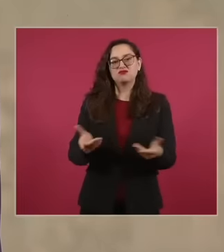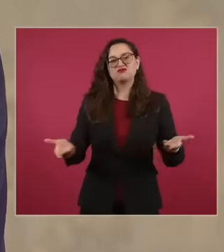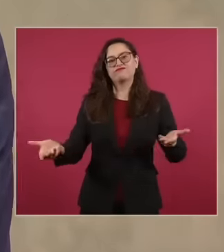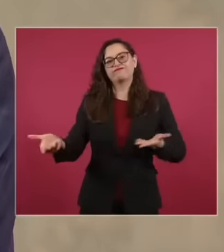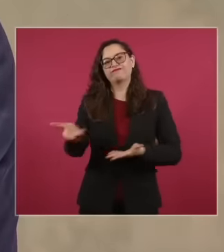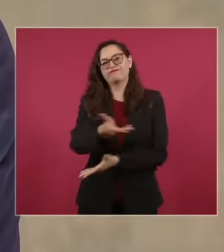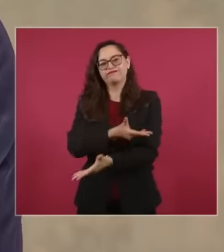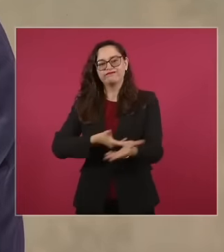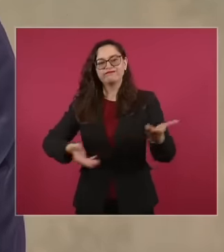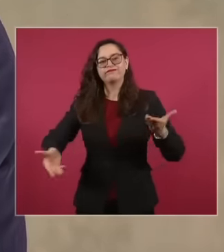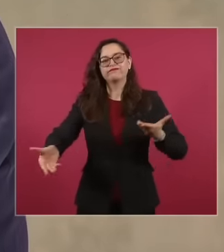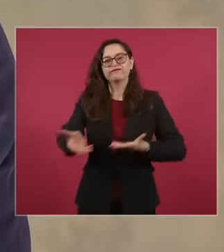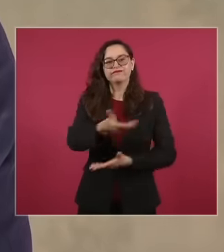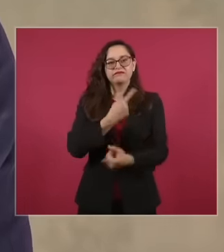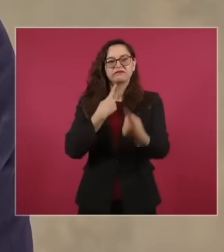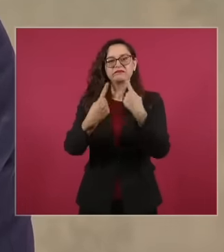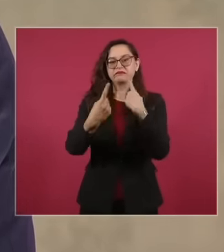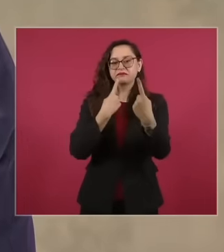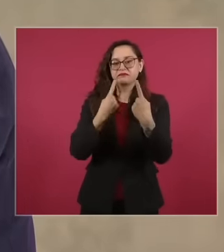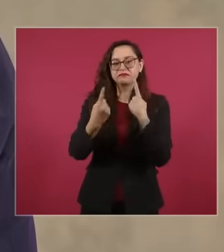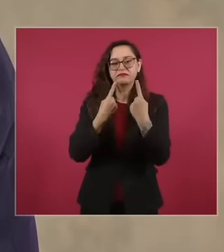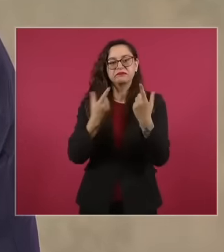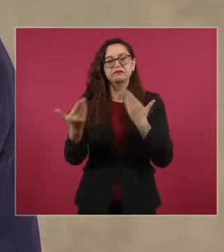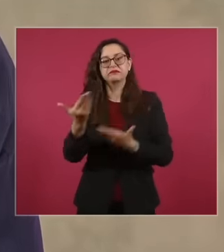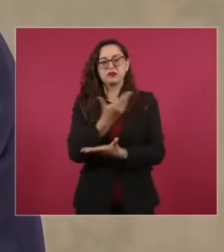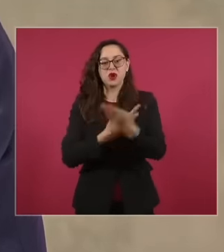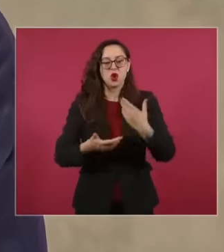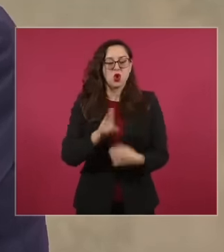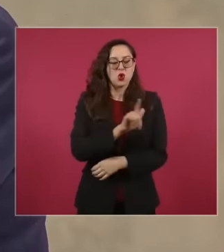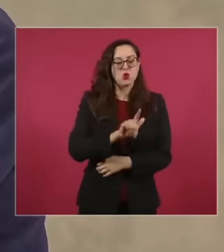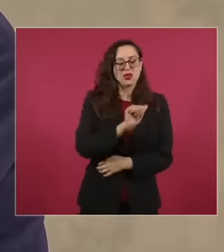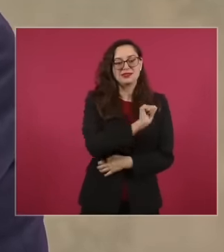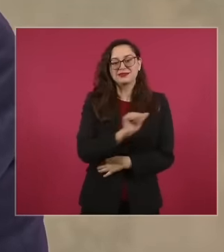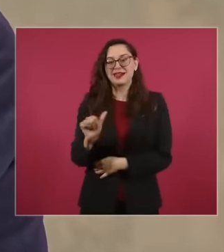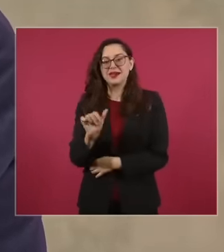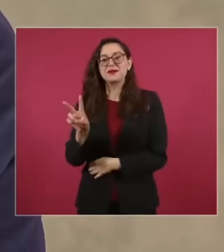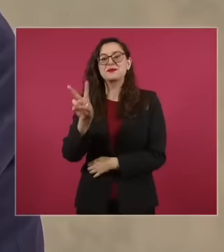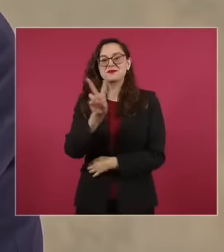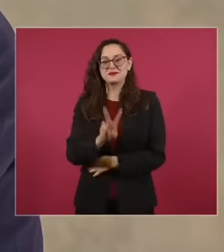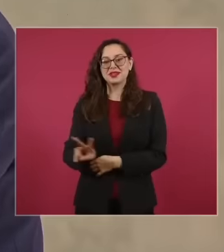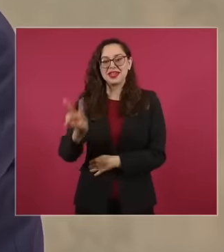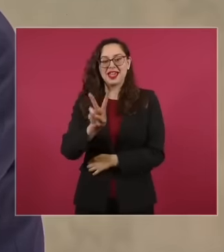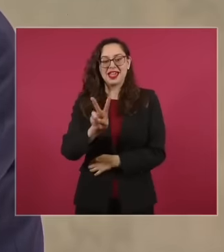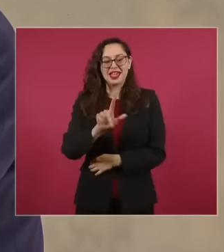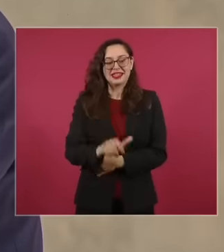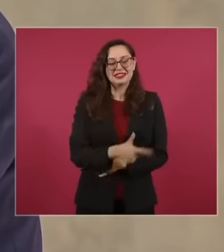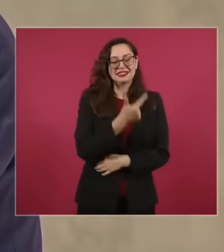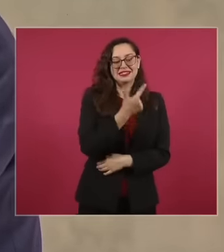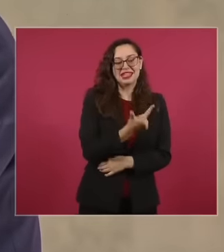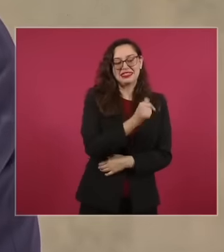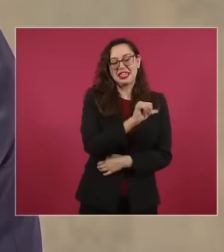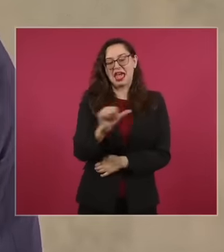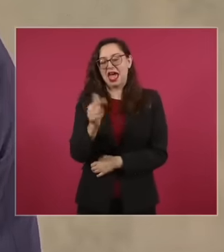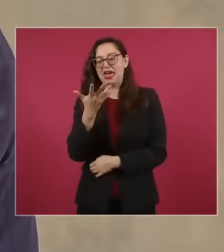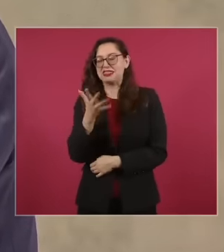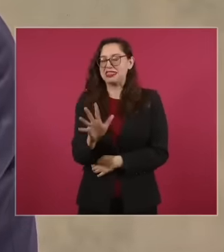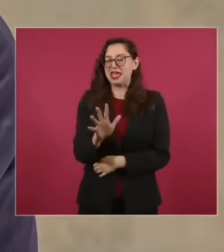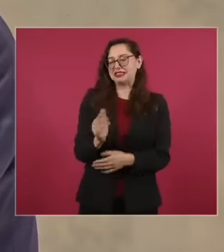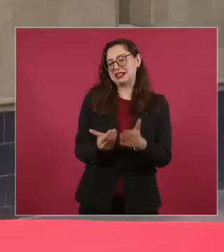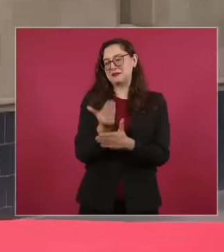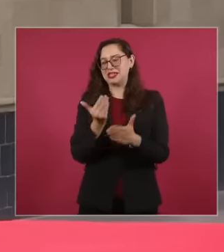circular y abierto que celebramos de lunes a viernes, de 7 a 10 de la mañana en